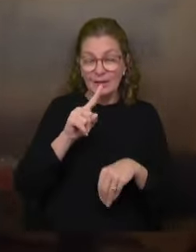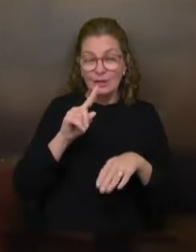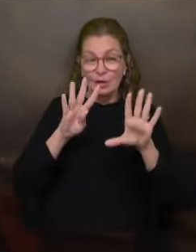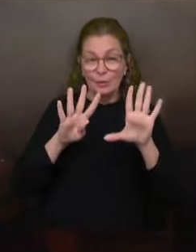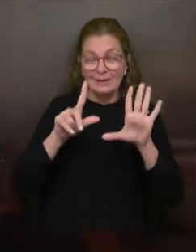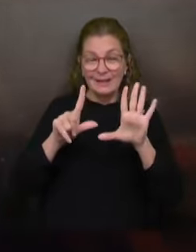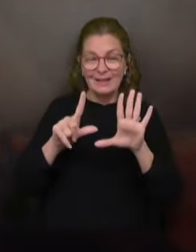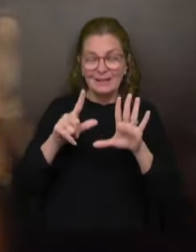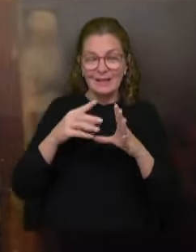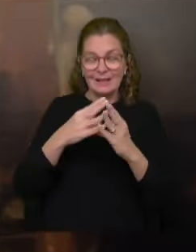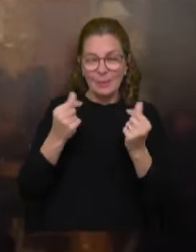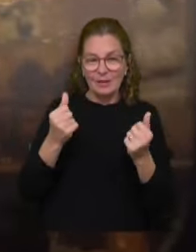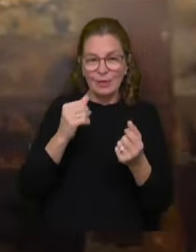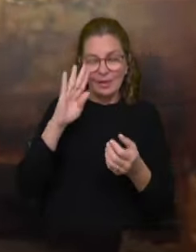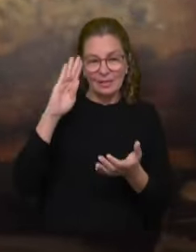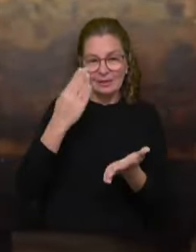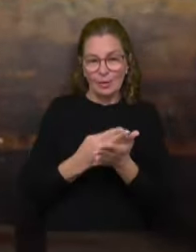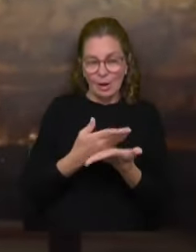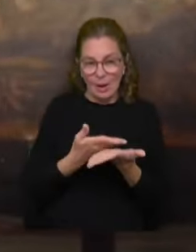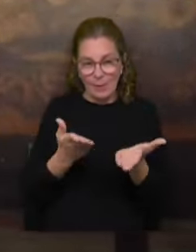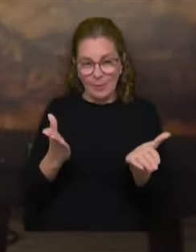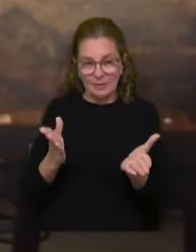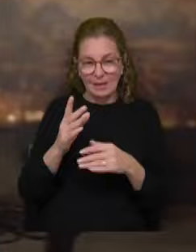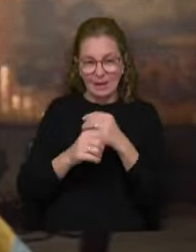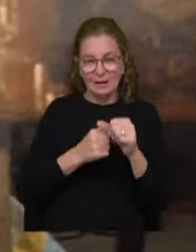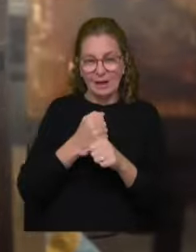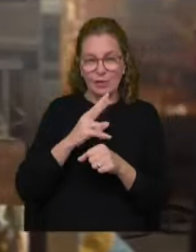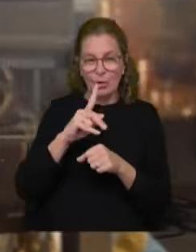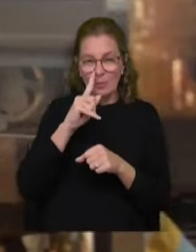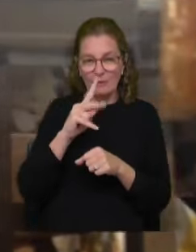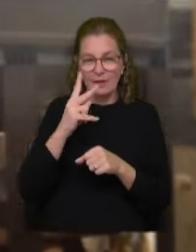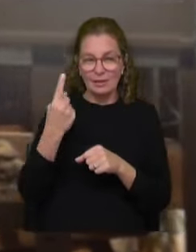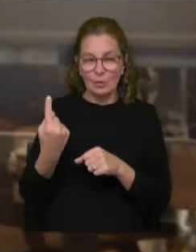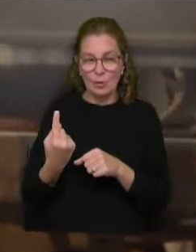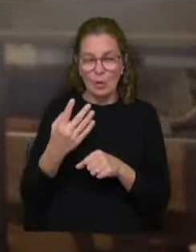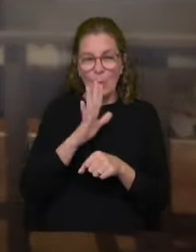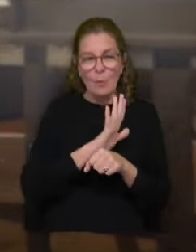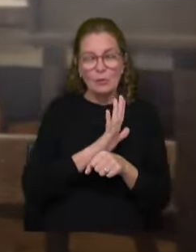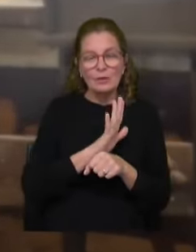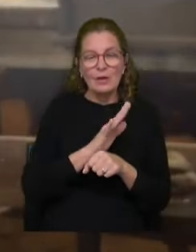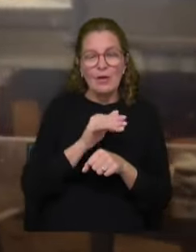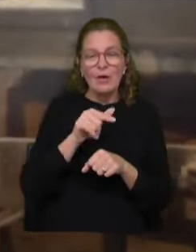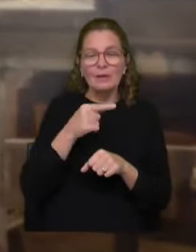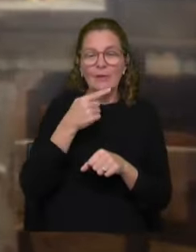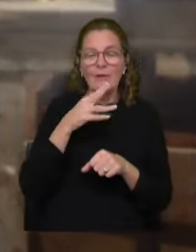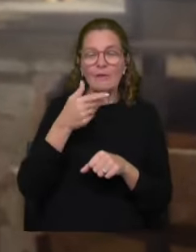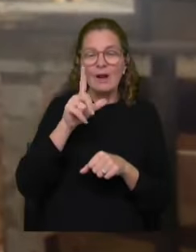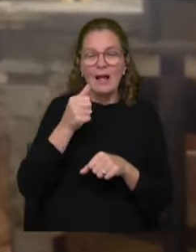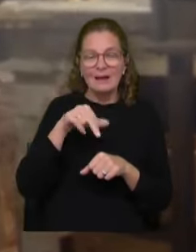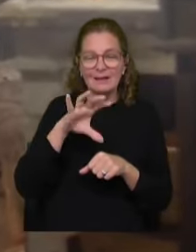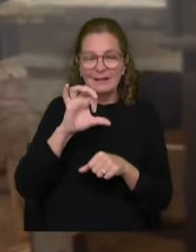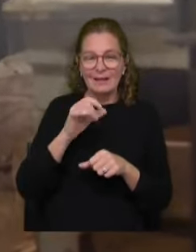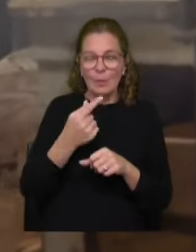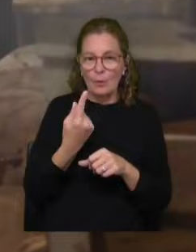197 desaparecidos en dictadura fueron expuestas en 2021 en el Museo Juan Manuel Blanes y cuenta además con una